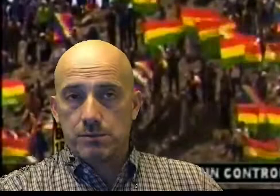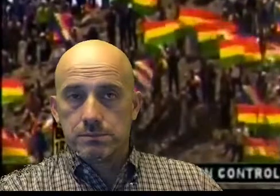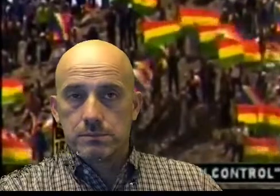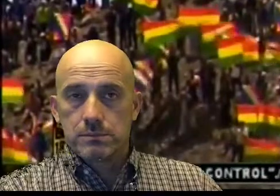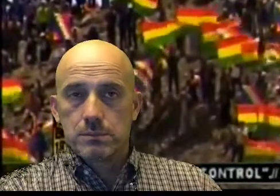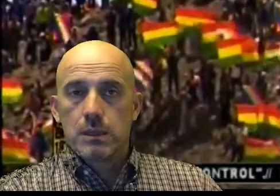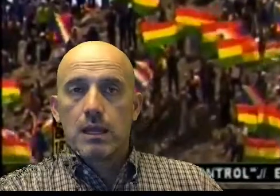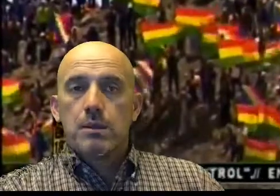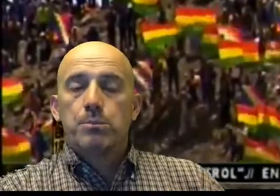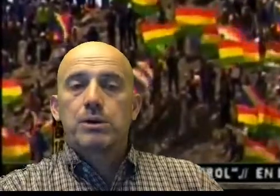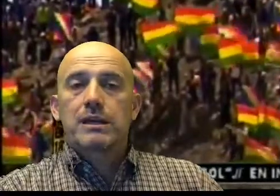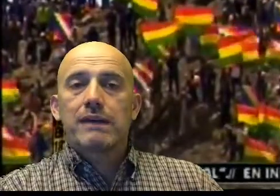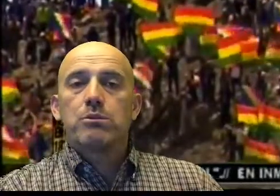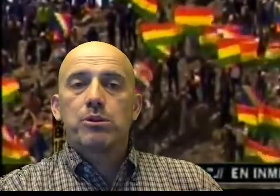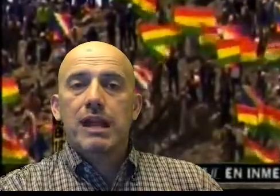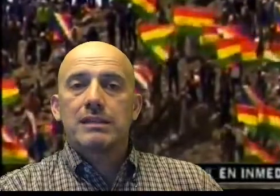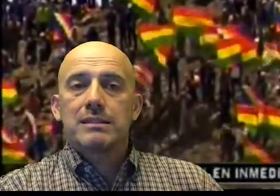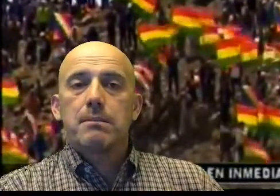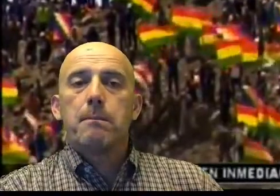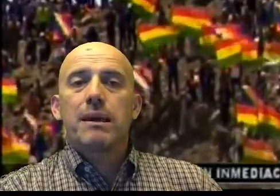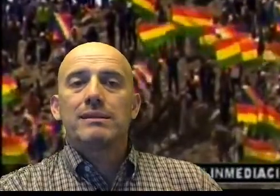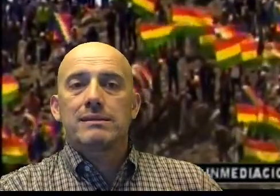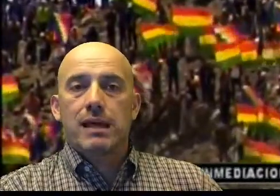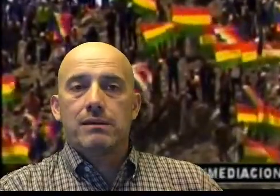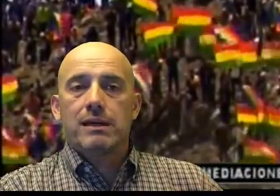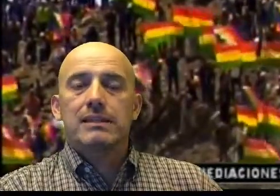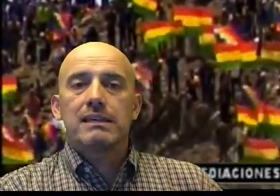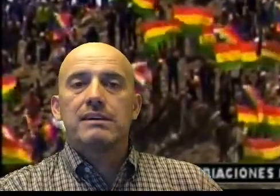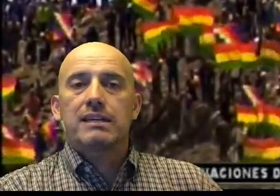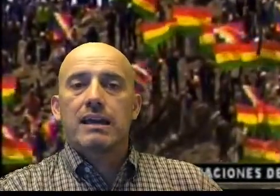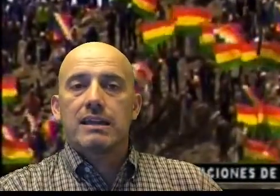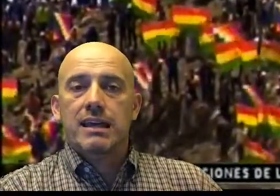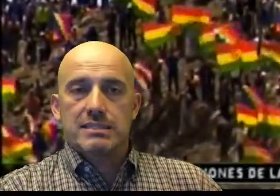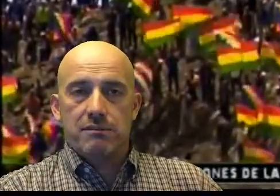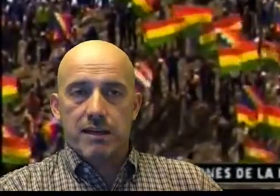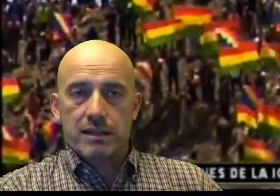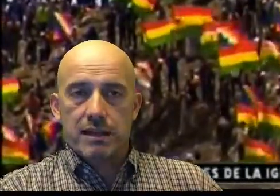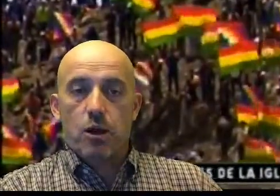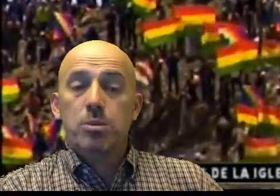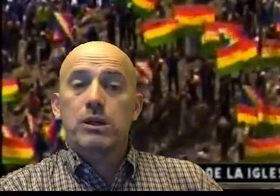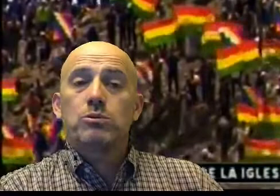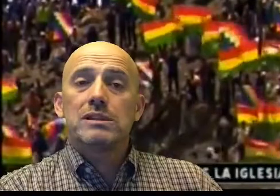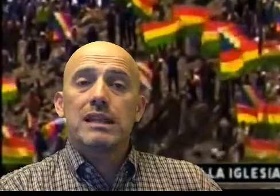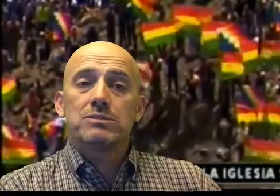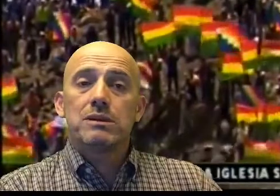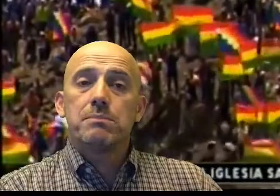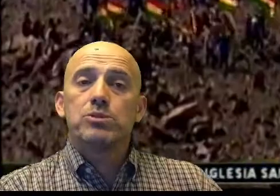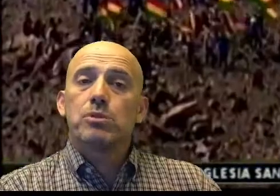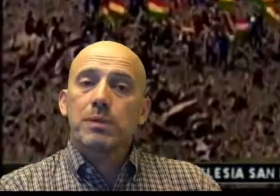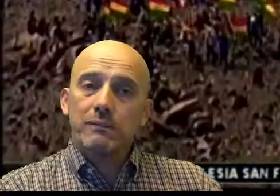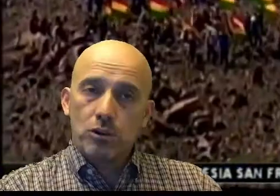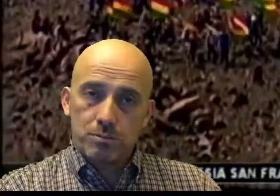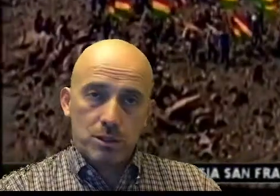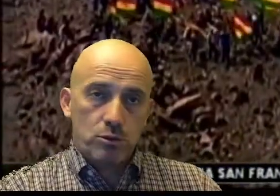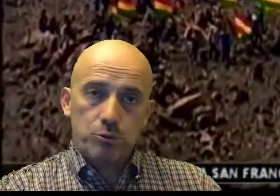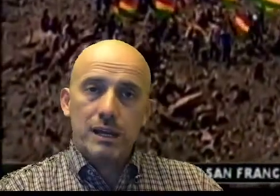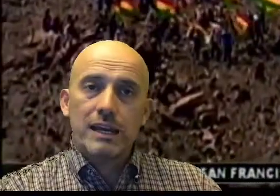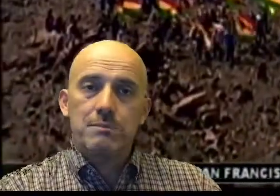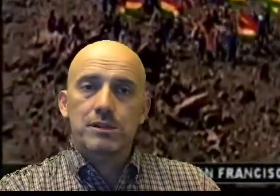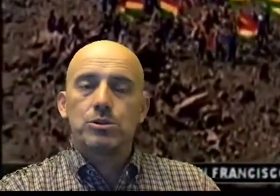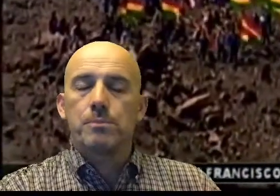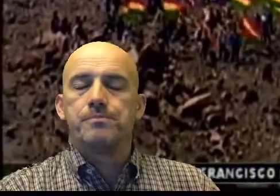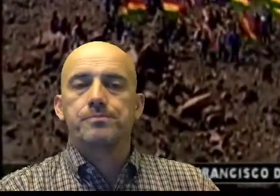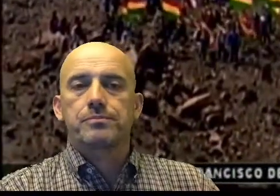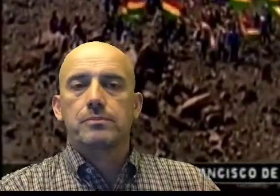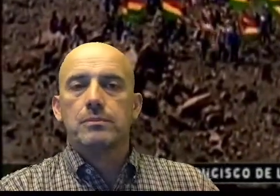pueblo chileno porque evo morales inventa esta batalla de cancha blanca o porque utiliza un invento previo porque no